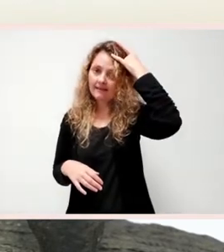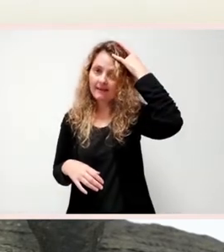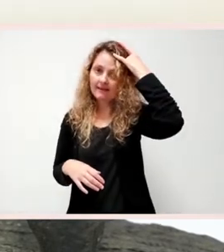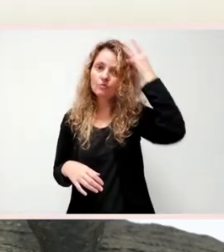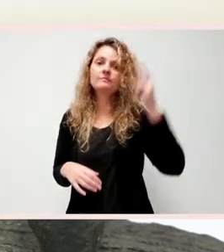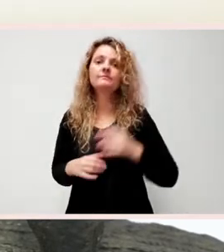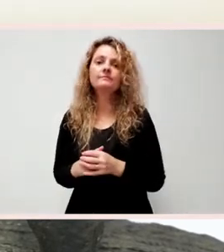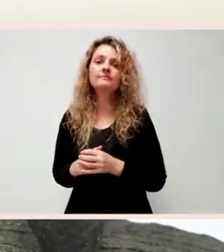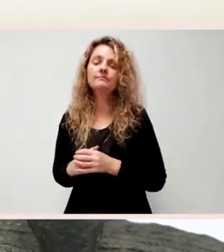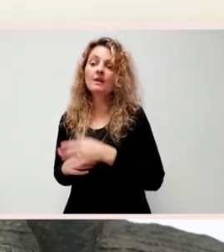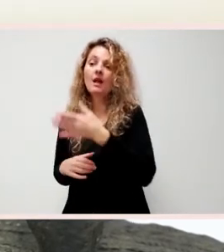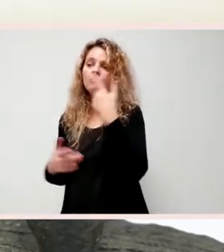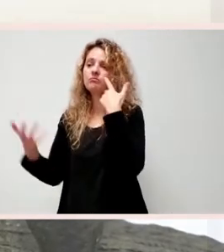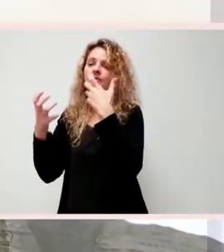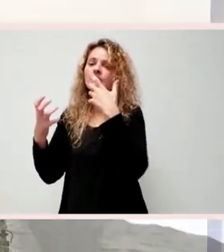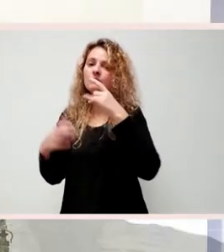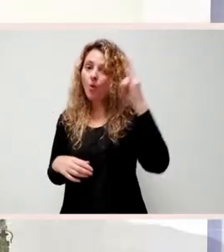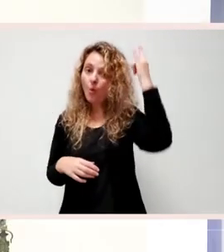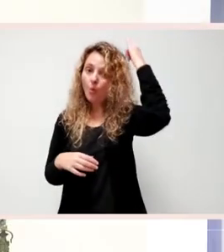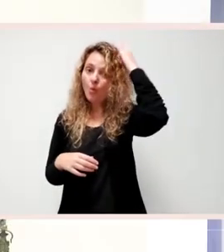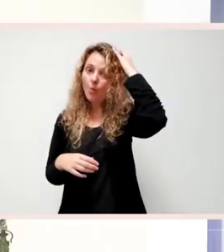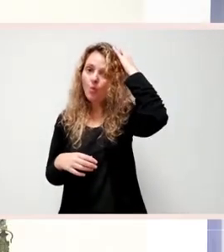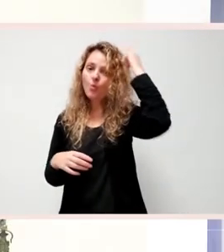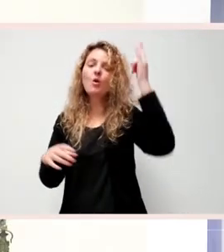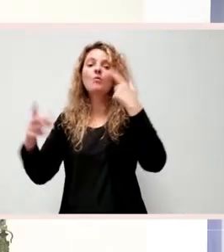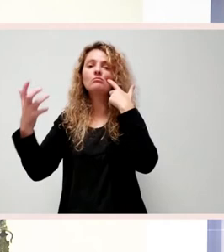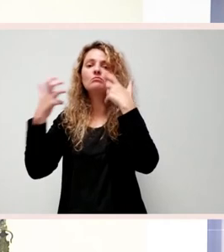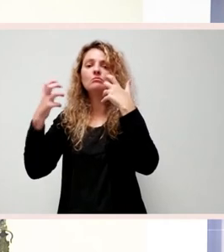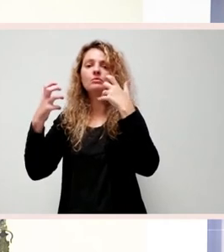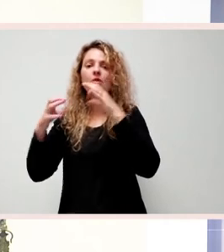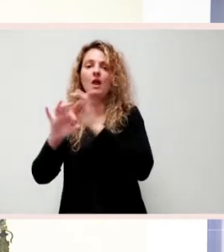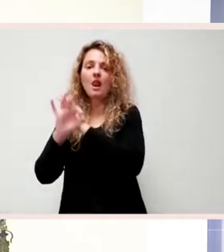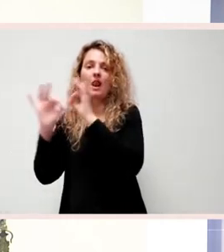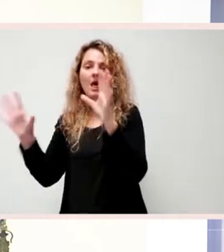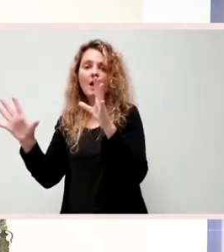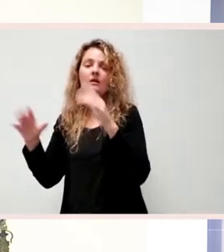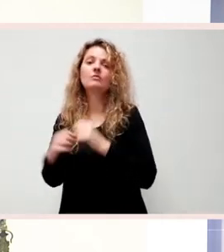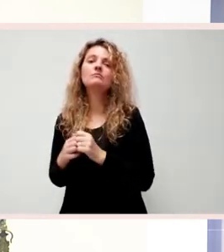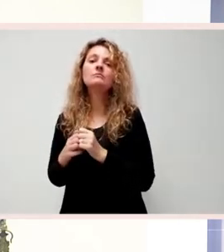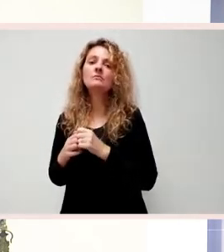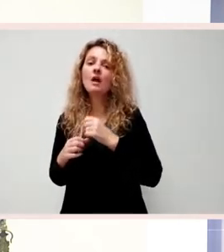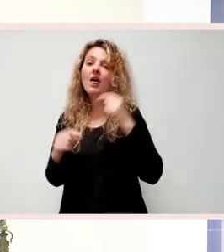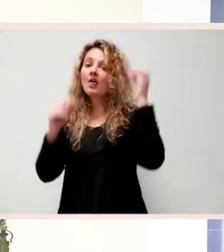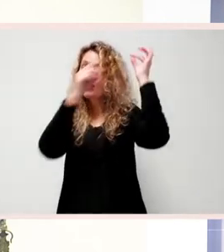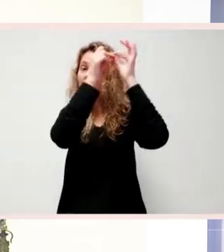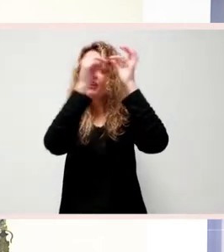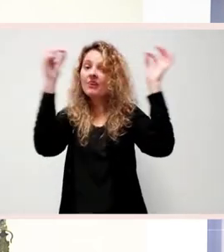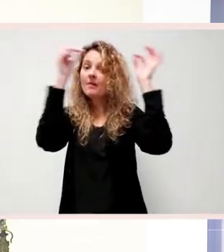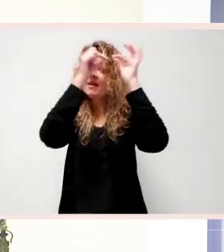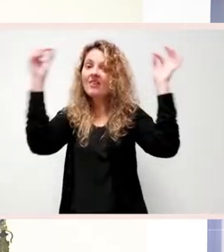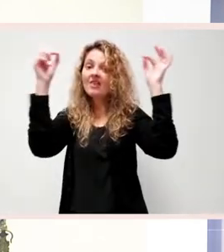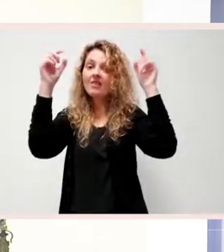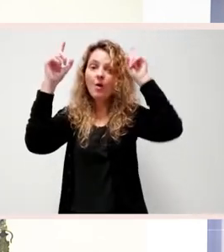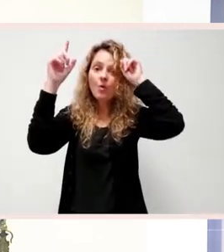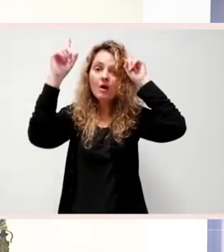outro nas súas dimensións. Ademais, presenta uns ollos ben definidos a partir de 2 punzoadas e un para facer a